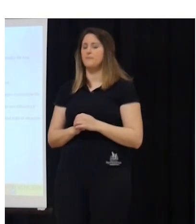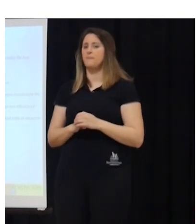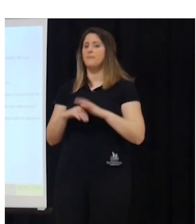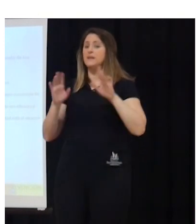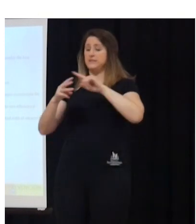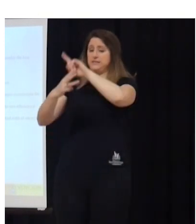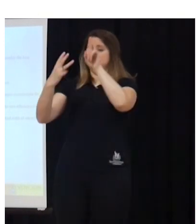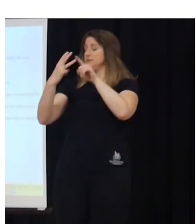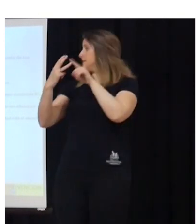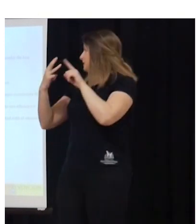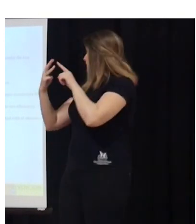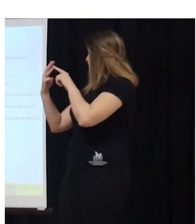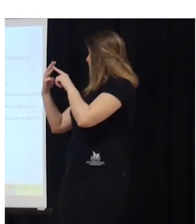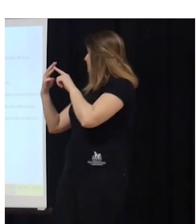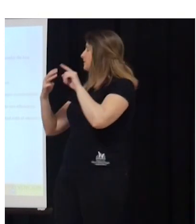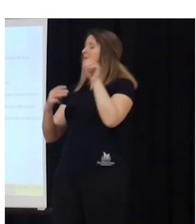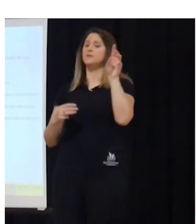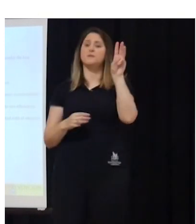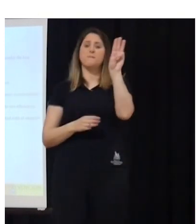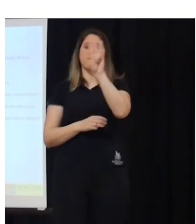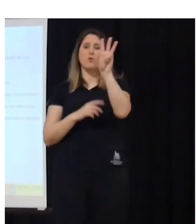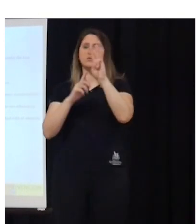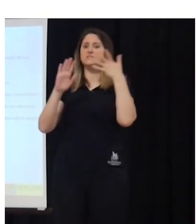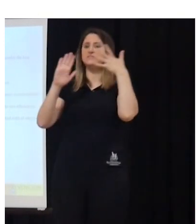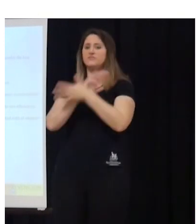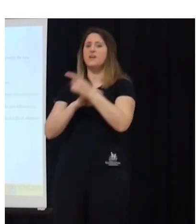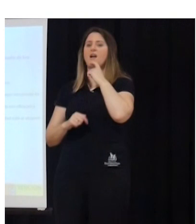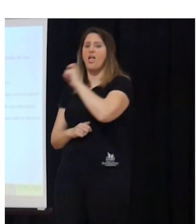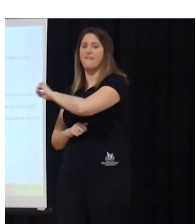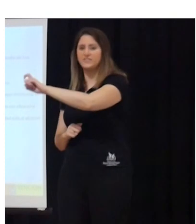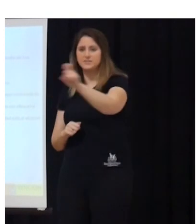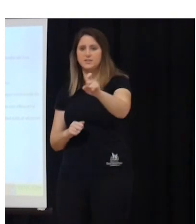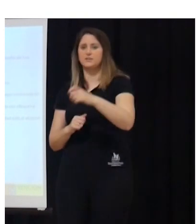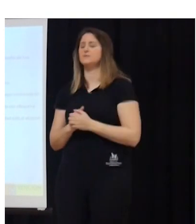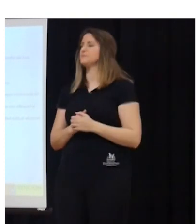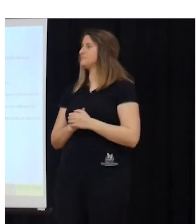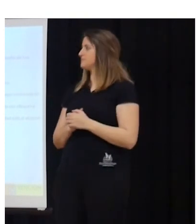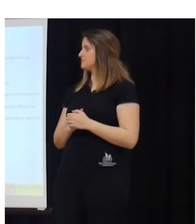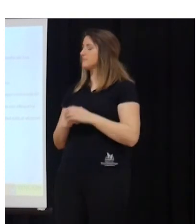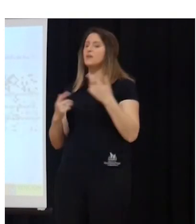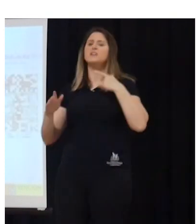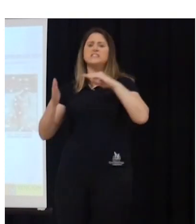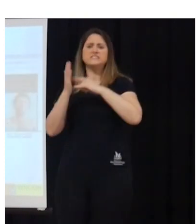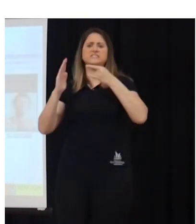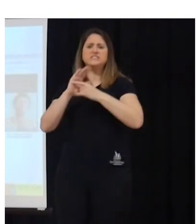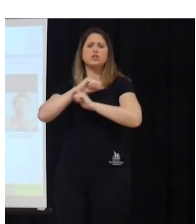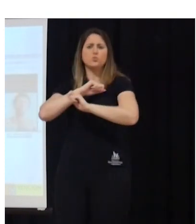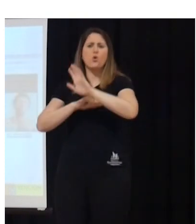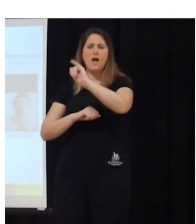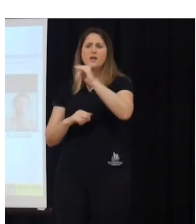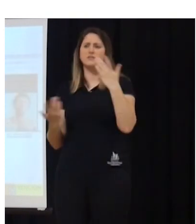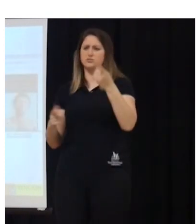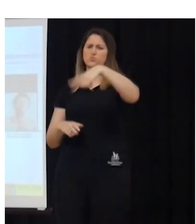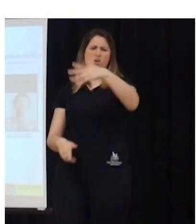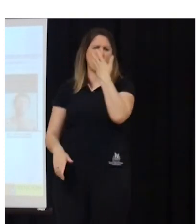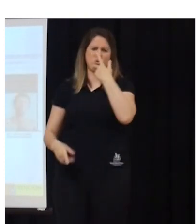advertir, advertir, comunicar sobre los peligros que tiene el tabaco, que eso no se hace aquí ahora, pero hay muchas más estrategias. Esta se puede que